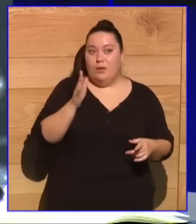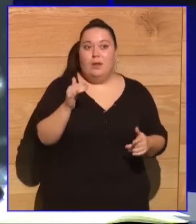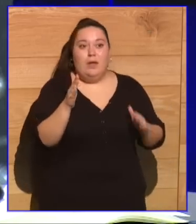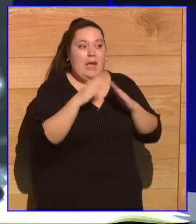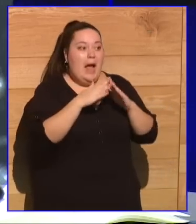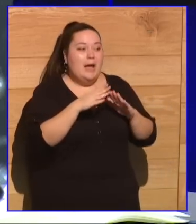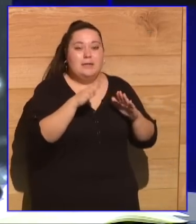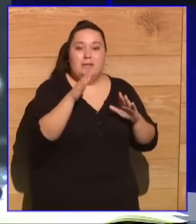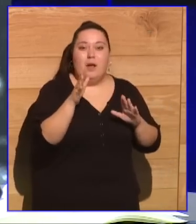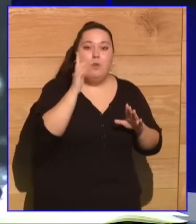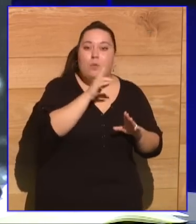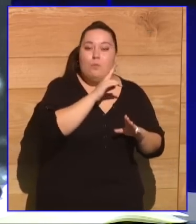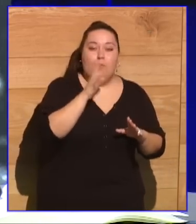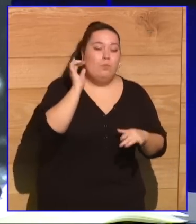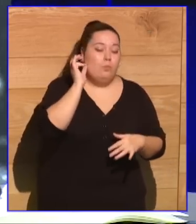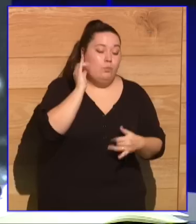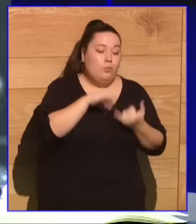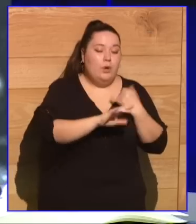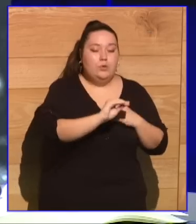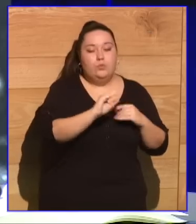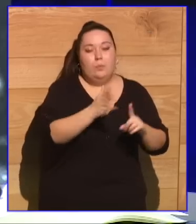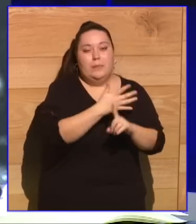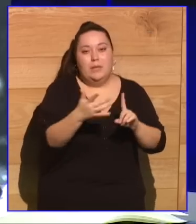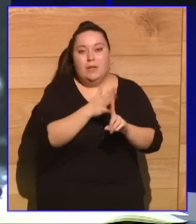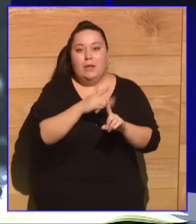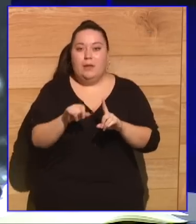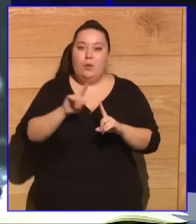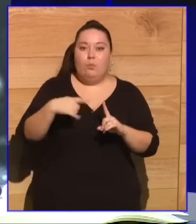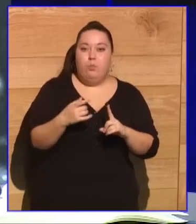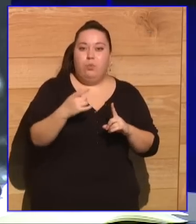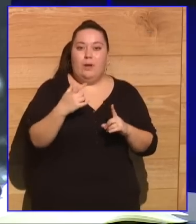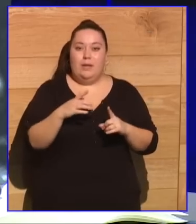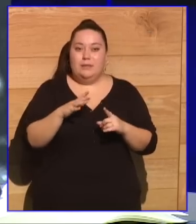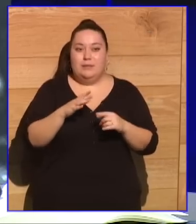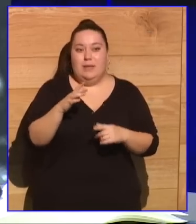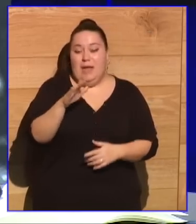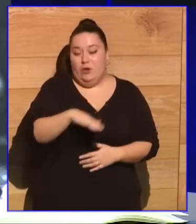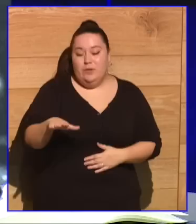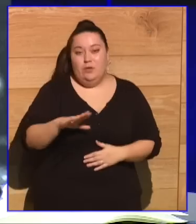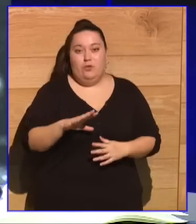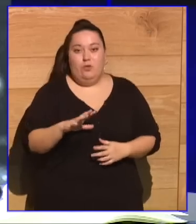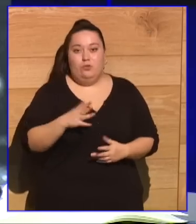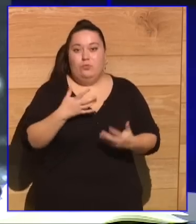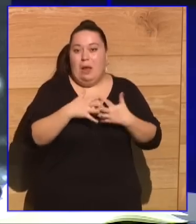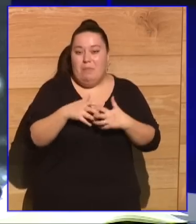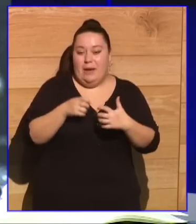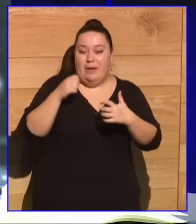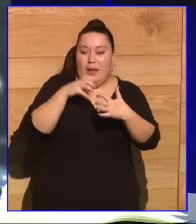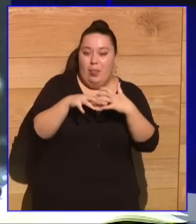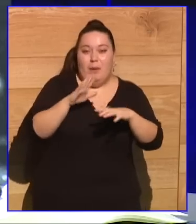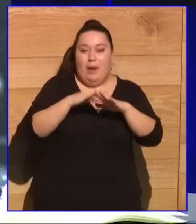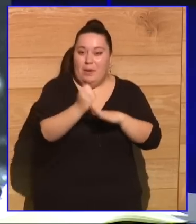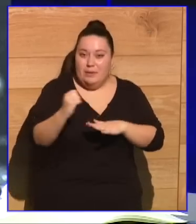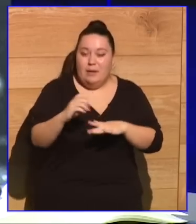lo está maltratando a él. Y mira, metemos a los niños en máquinas de triturar carne y lo que salen por el otro lado son salchichas. O sea, son alegorías de